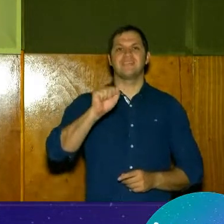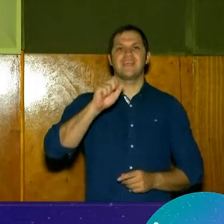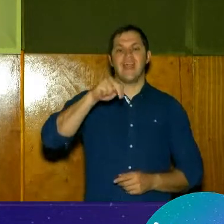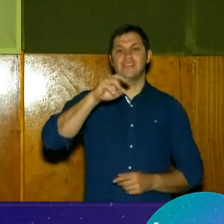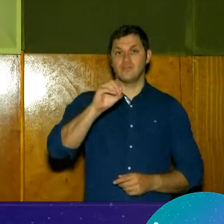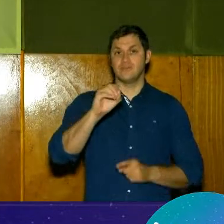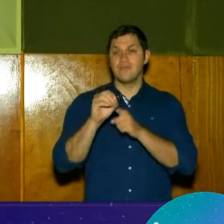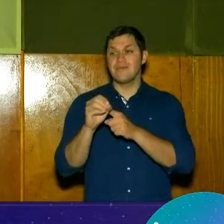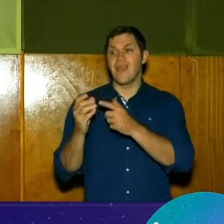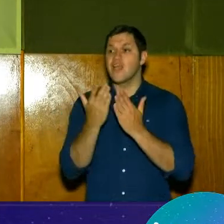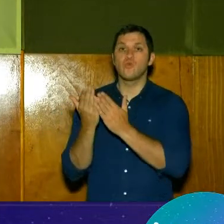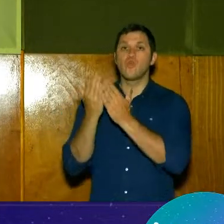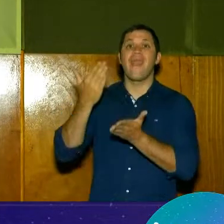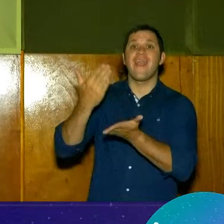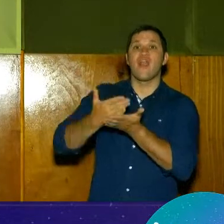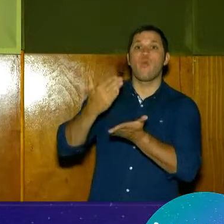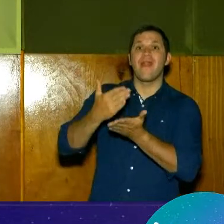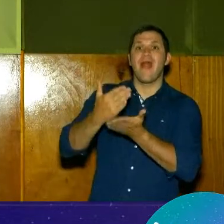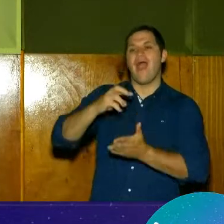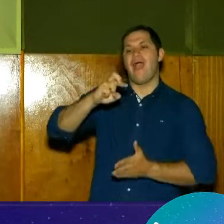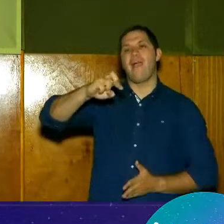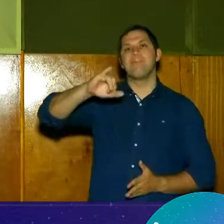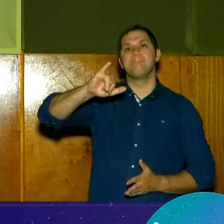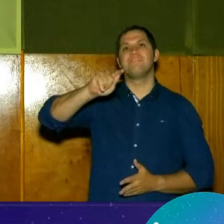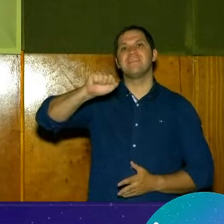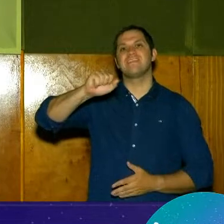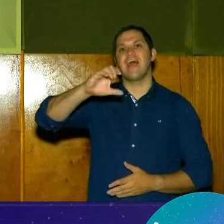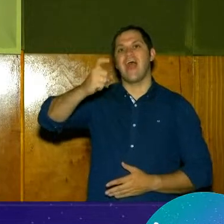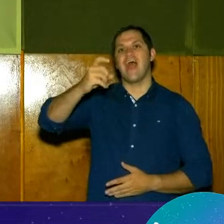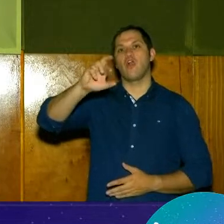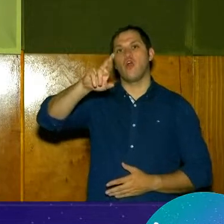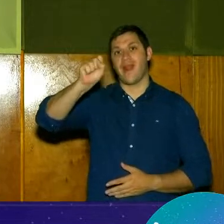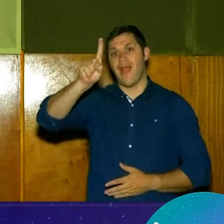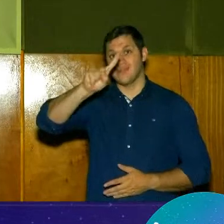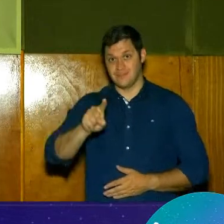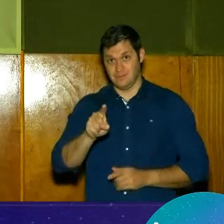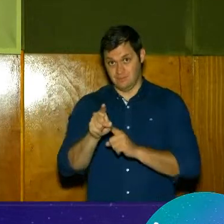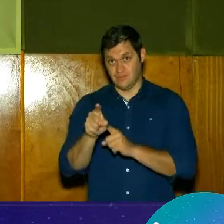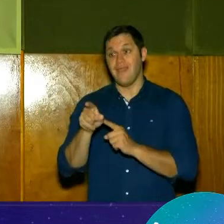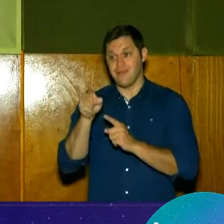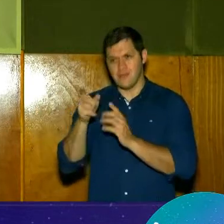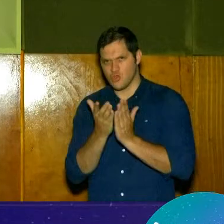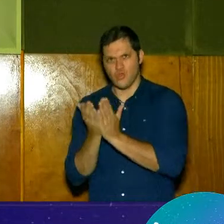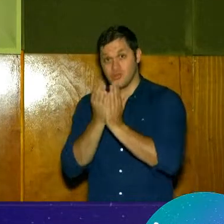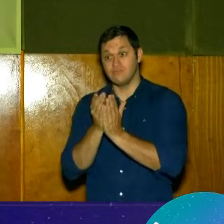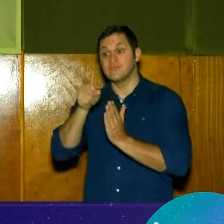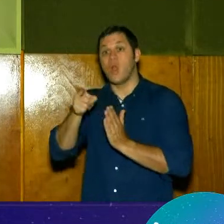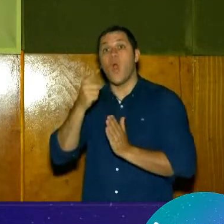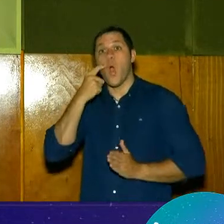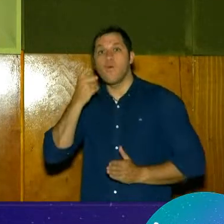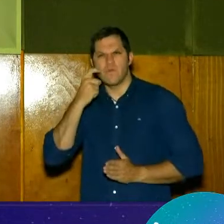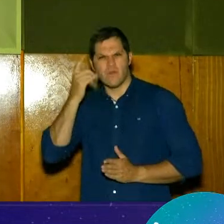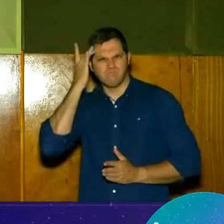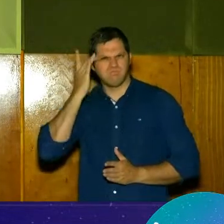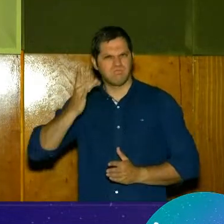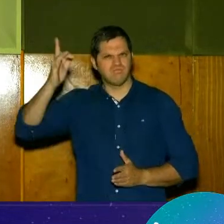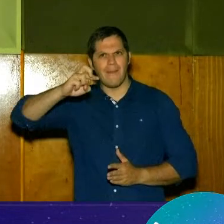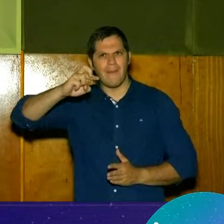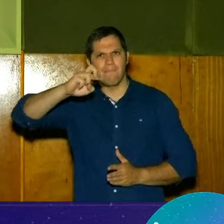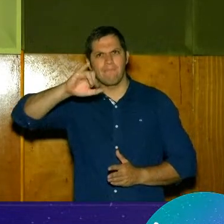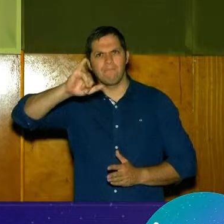ese era su visión del universo vean o a lo mejor les suena era como de la escuela pitagórica